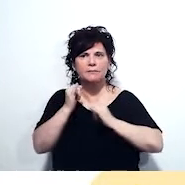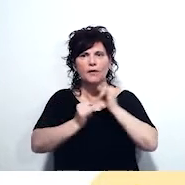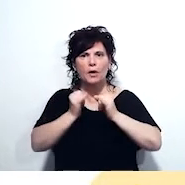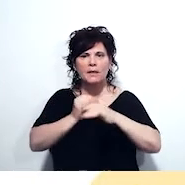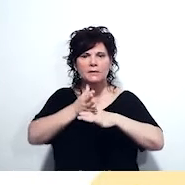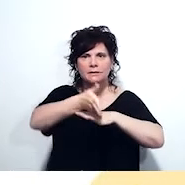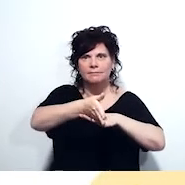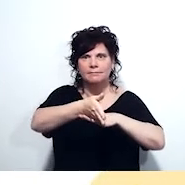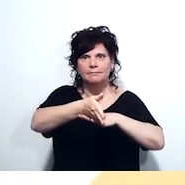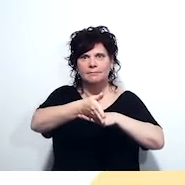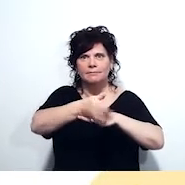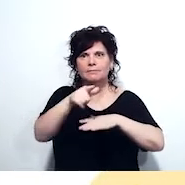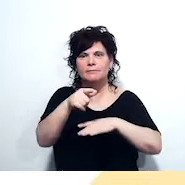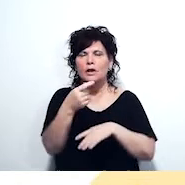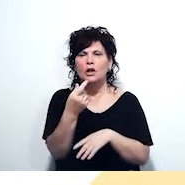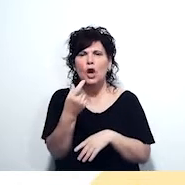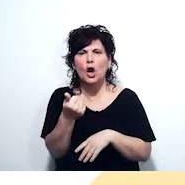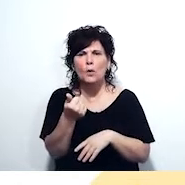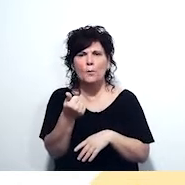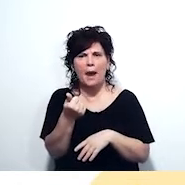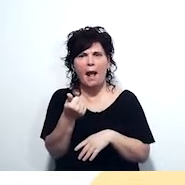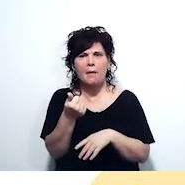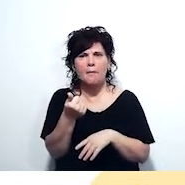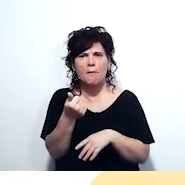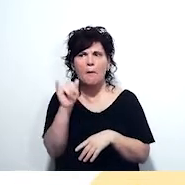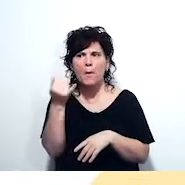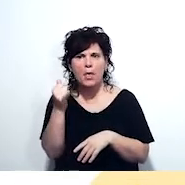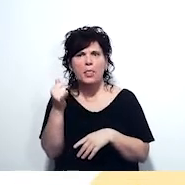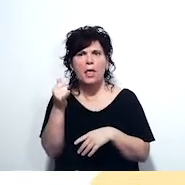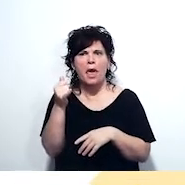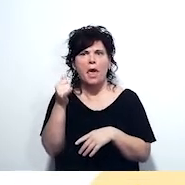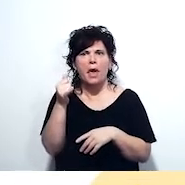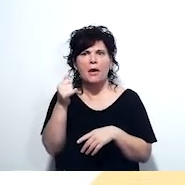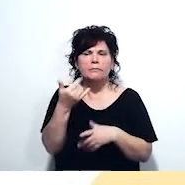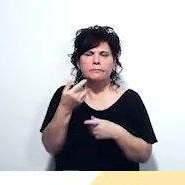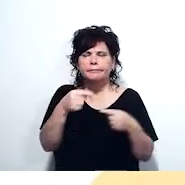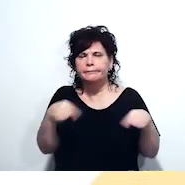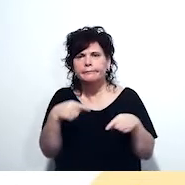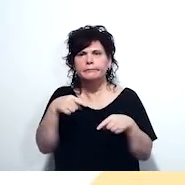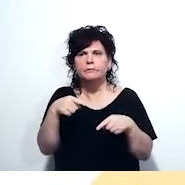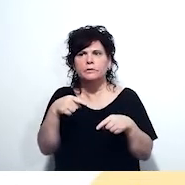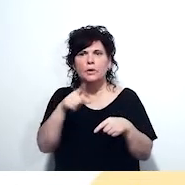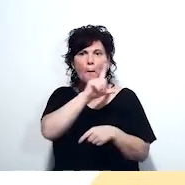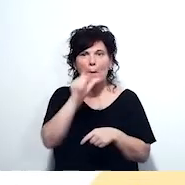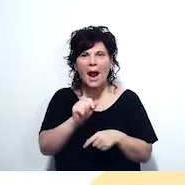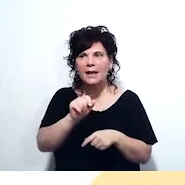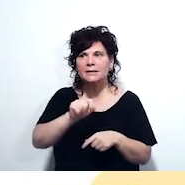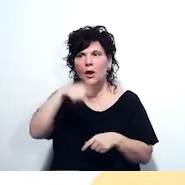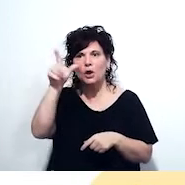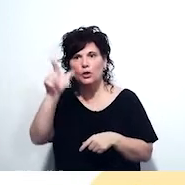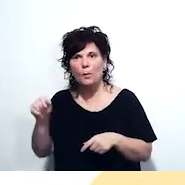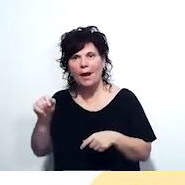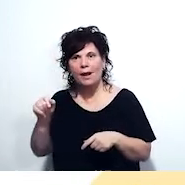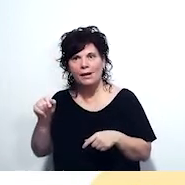usamos plataformas o cuando compramos videos por streaming, estamos transfiriendo información de un país a otro. Ahora bien, las